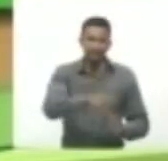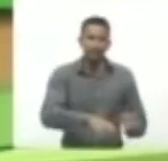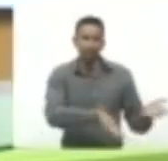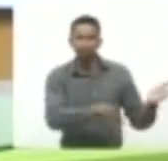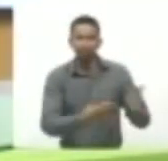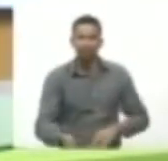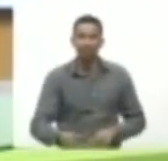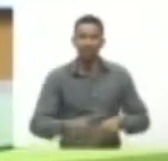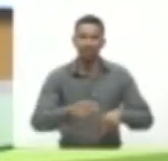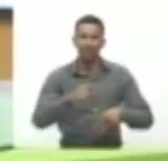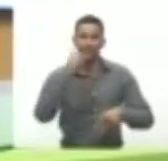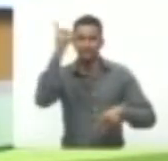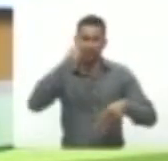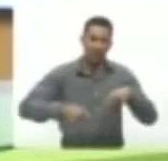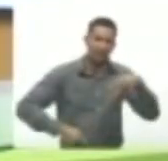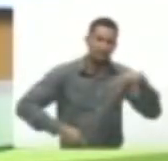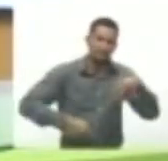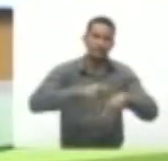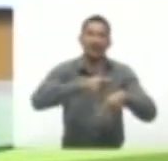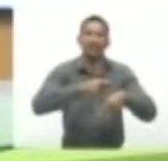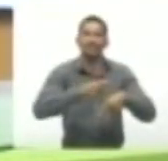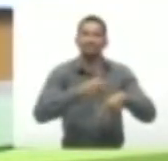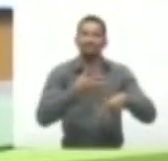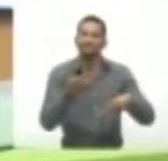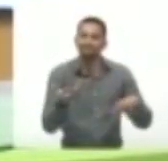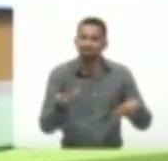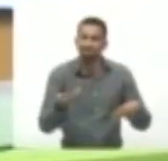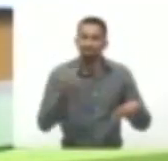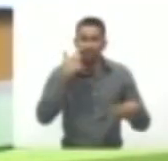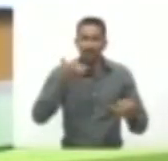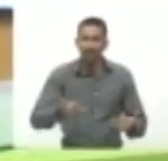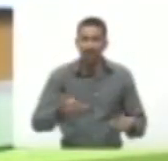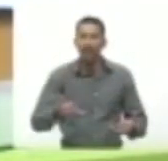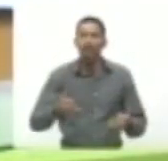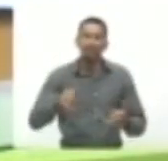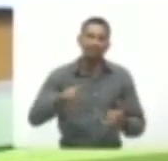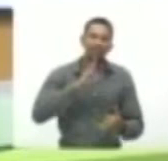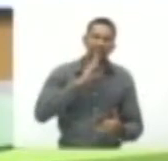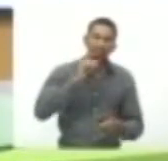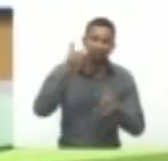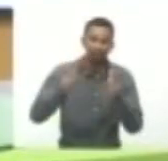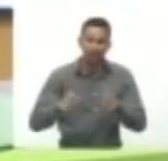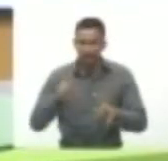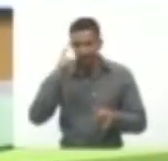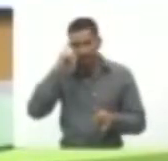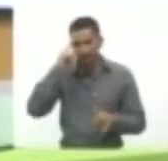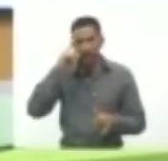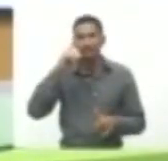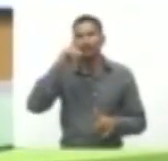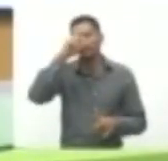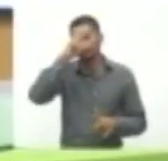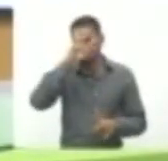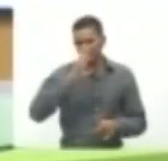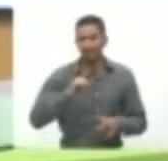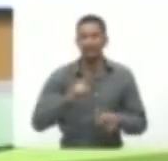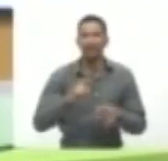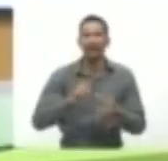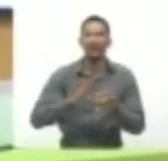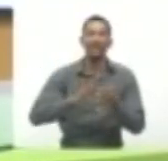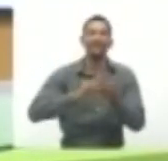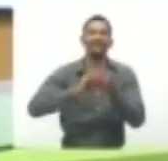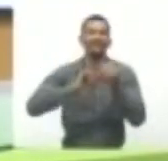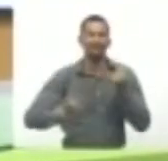barrio abajo. La policía individualizó a los presuntos sospechosos y no se descarta que el atroz crimen obedezca a retaliaciones de